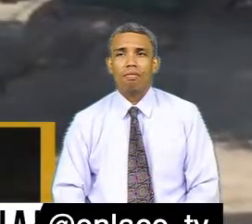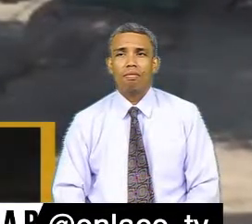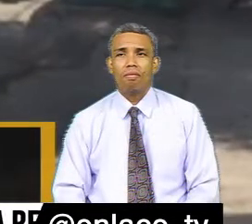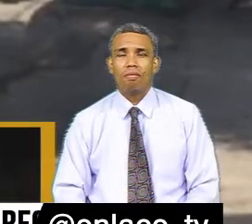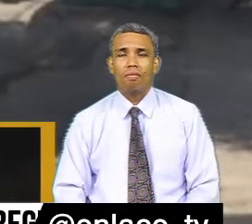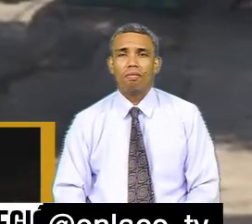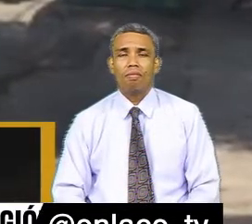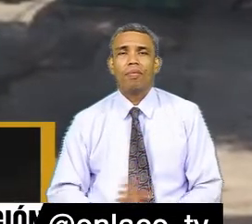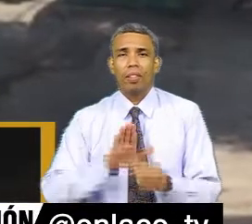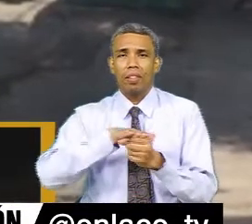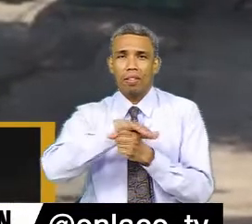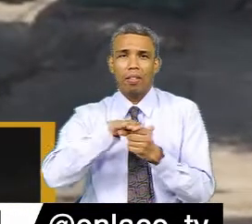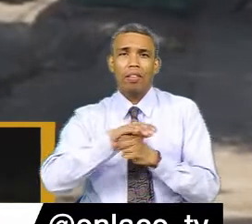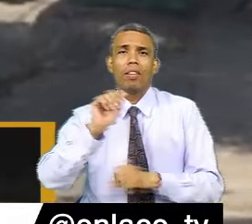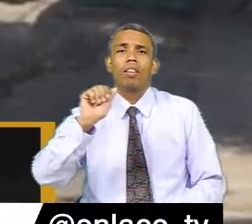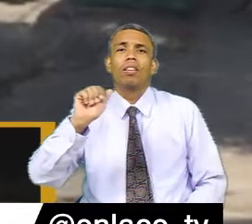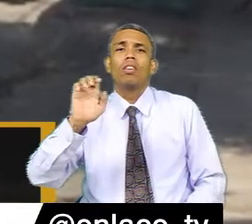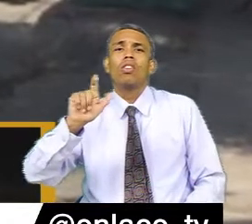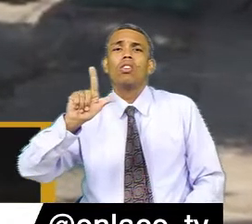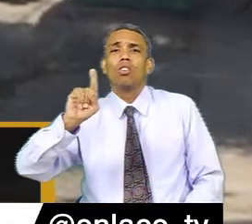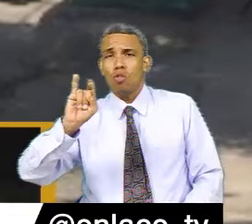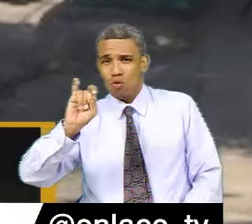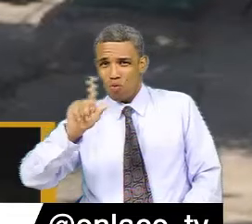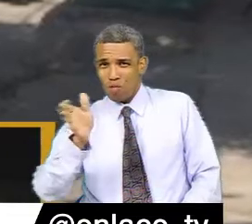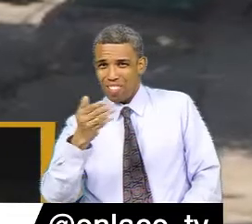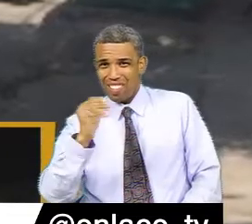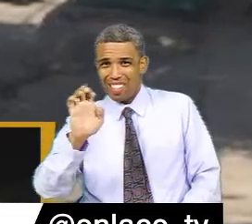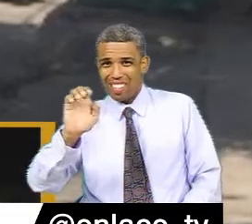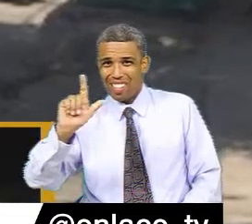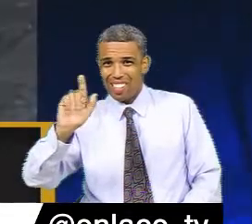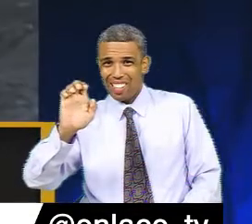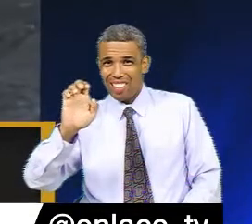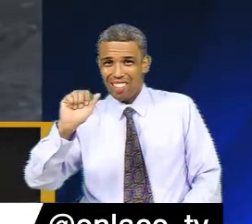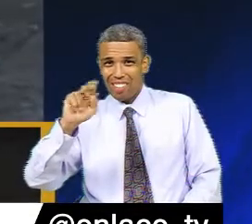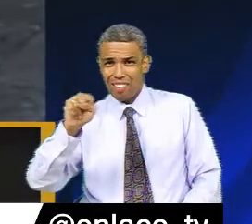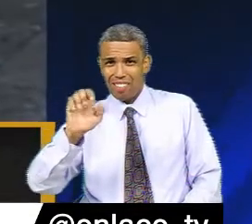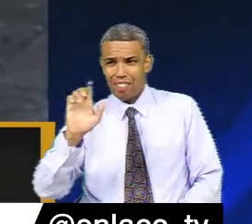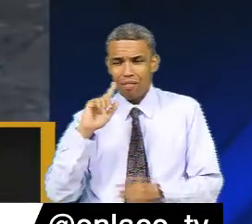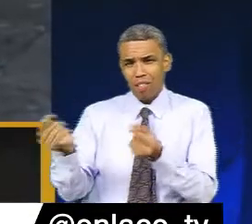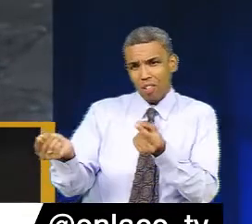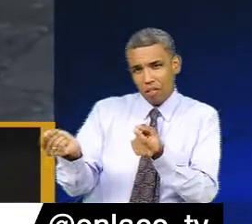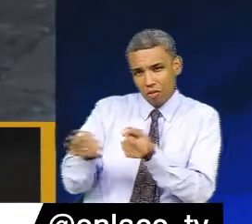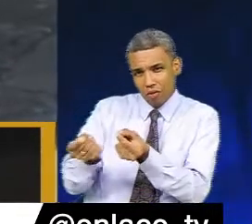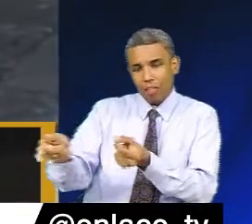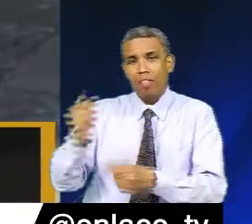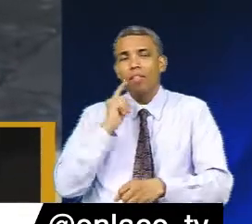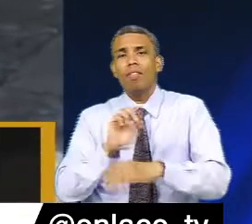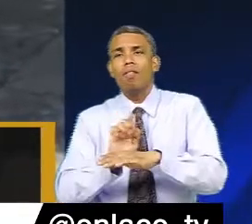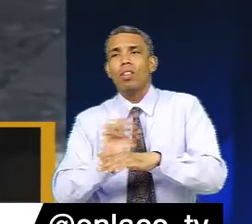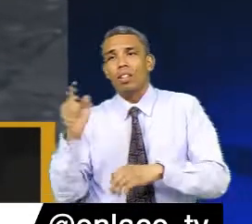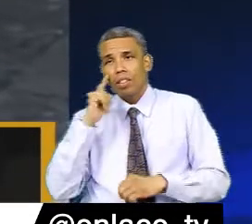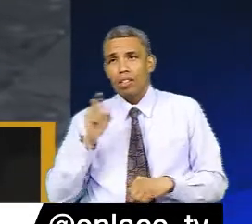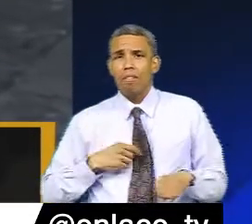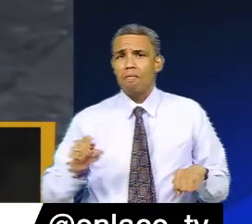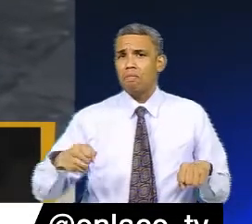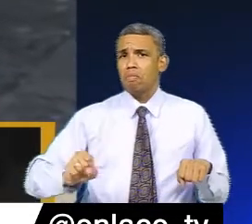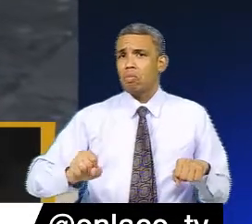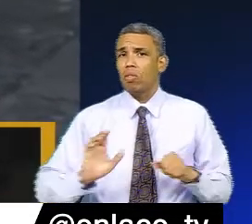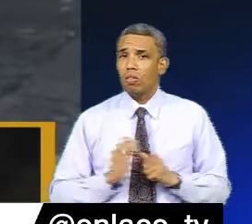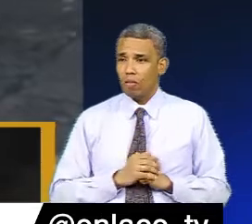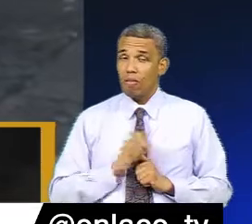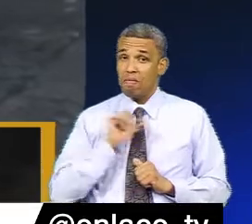Pasamos al barrio Luis Eleazar con límites al barrio La Floresta. Según este reportero, los dueños de las motocicletas Biwis y Discover tienen una